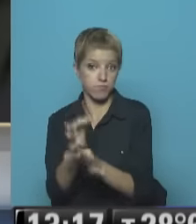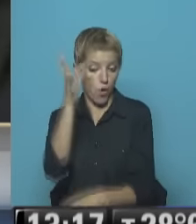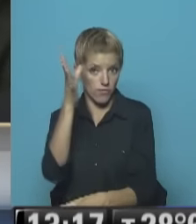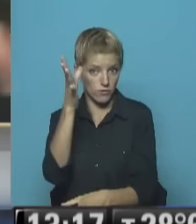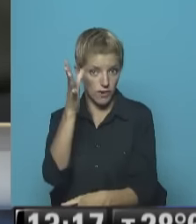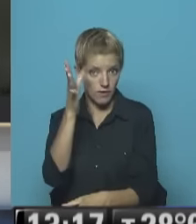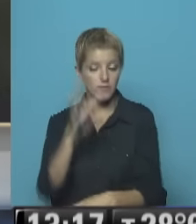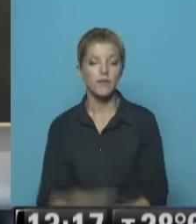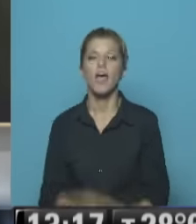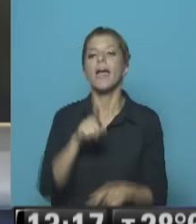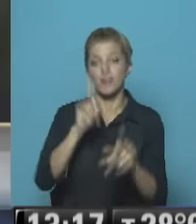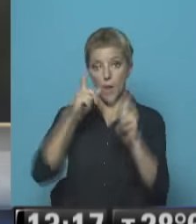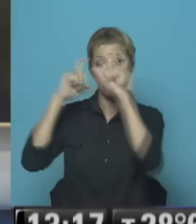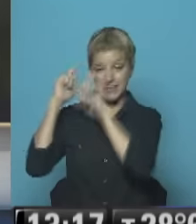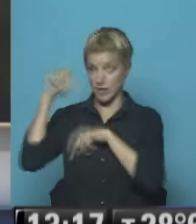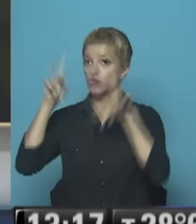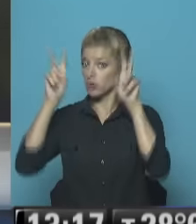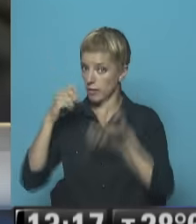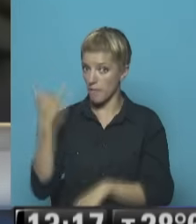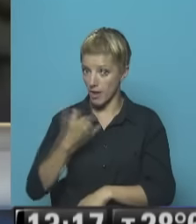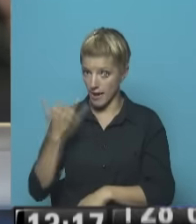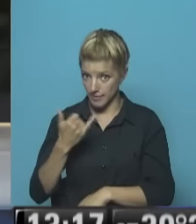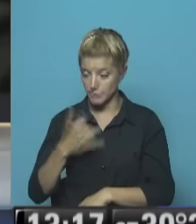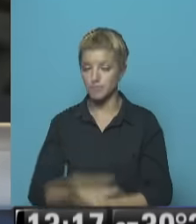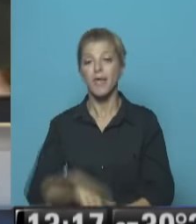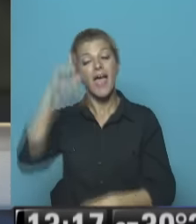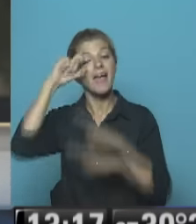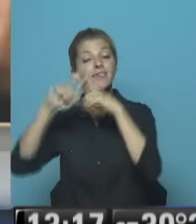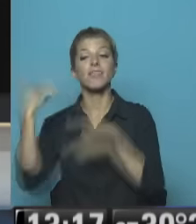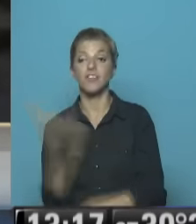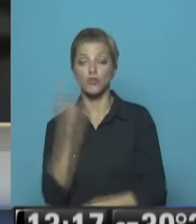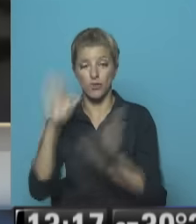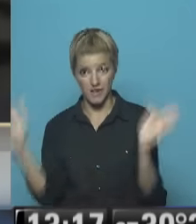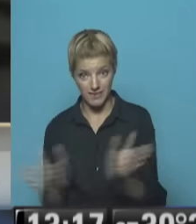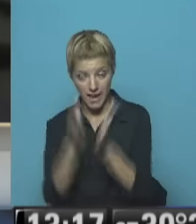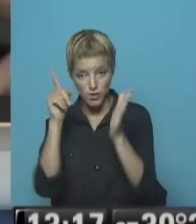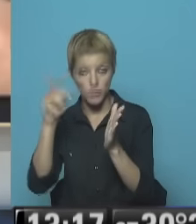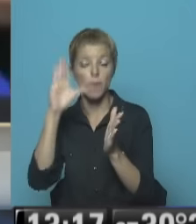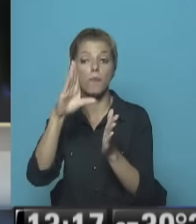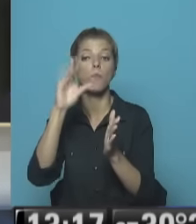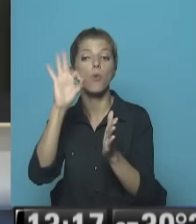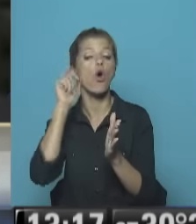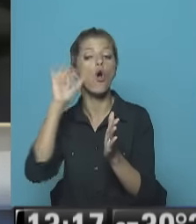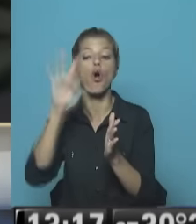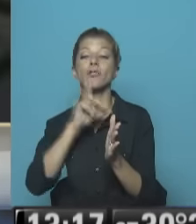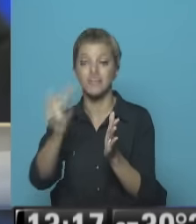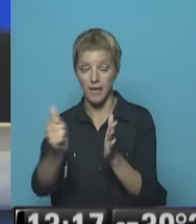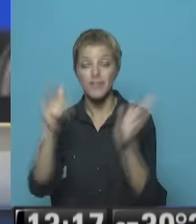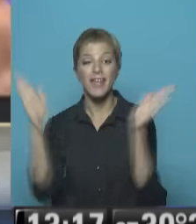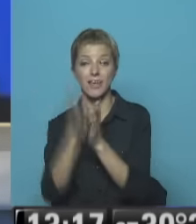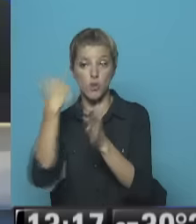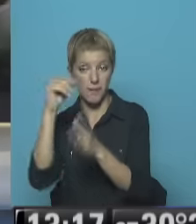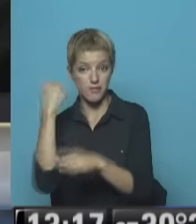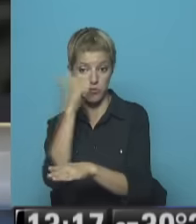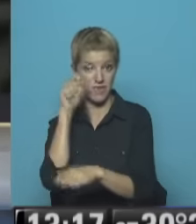no es un novato en estas cuestiones. El exdirector del diario bogotano El Tiempo, el medio más influyente del país,